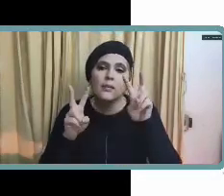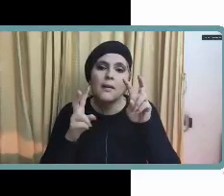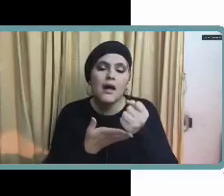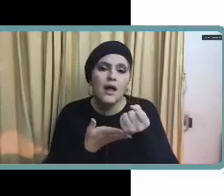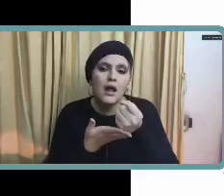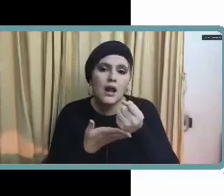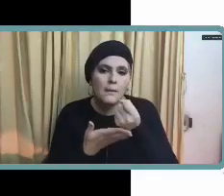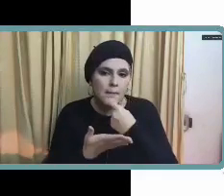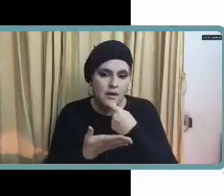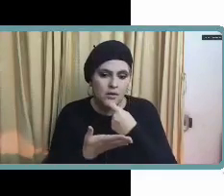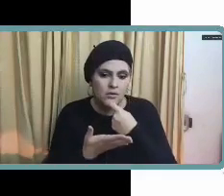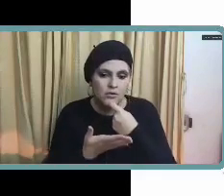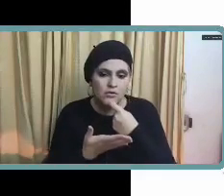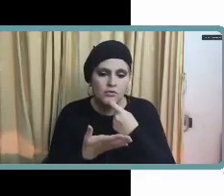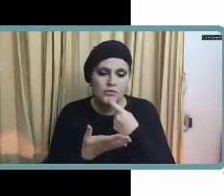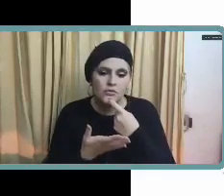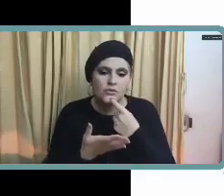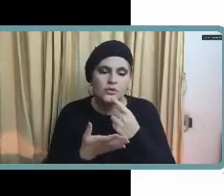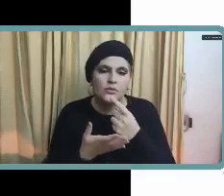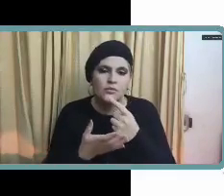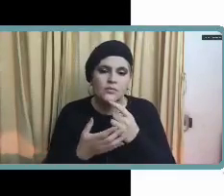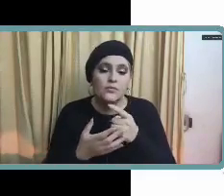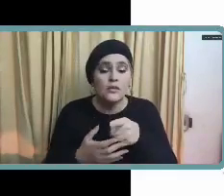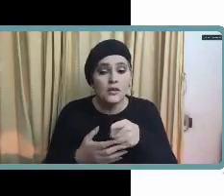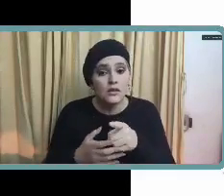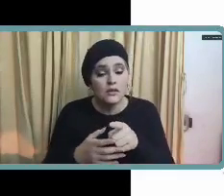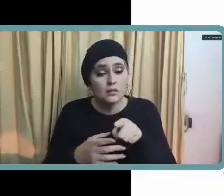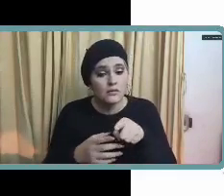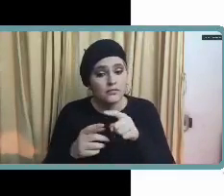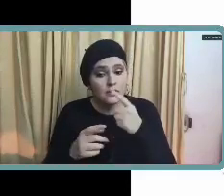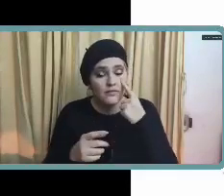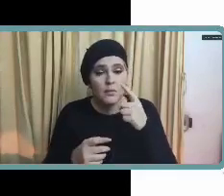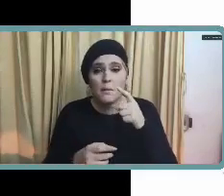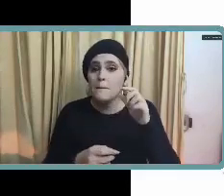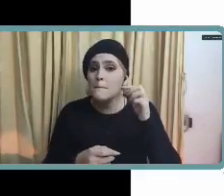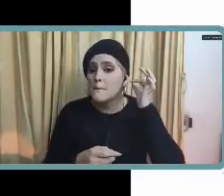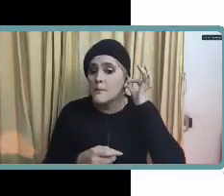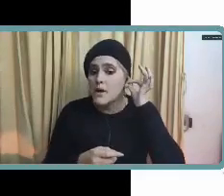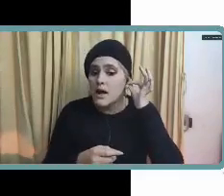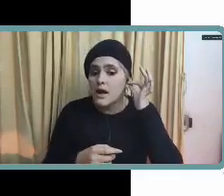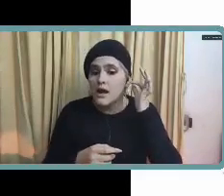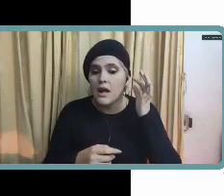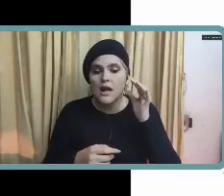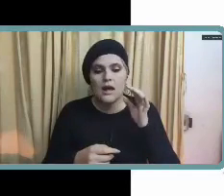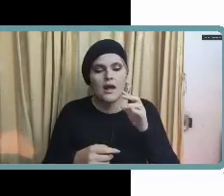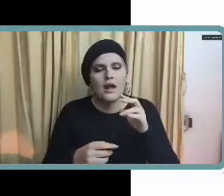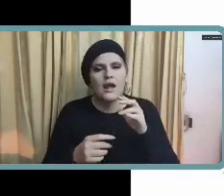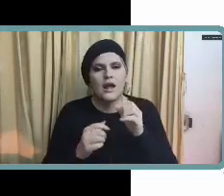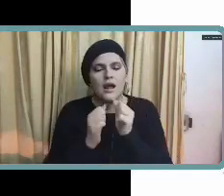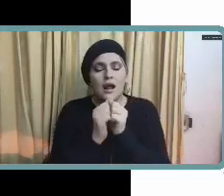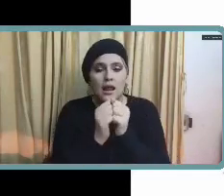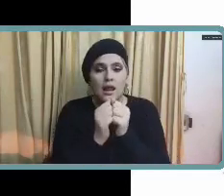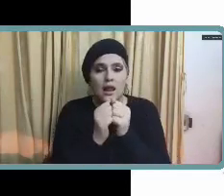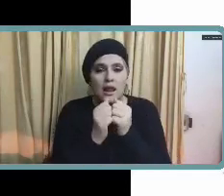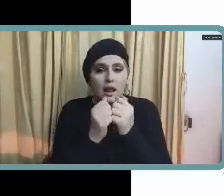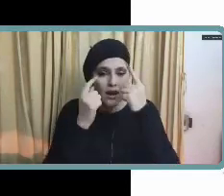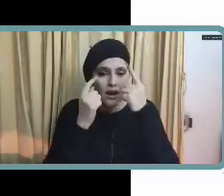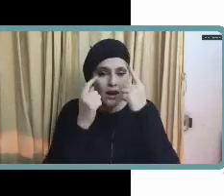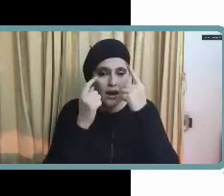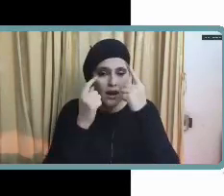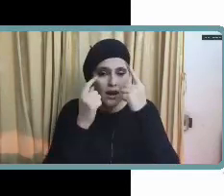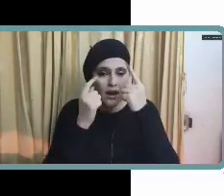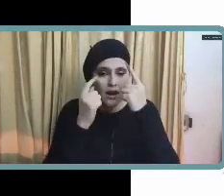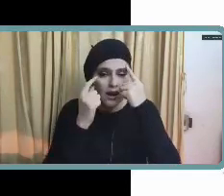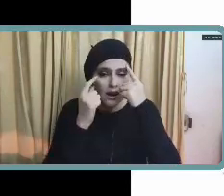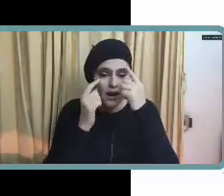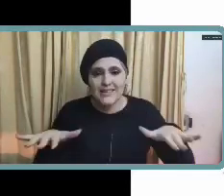nuestro canal una excelente charla que hizo la doctora Yerka Luksic. Ella es neuróloga infantil de nuestro programa de autismo del Hospital Gustavo Fricke, también